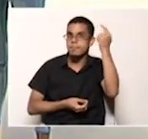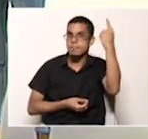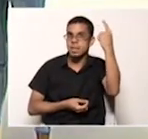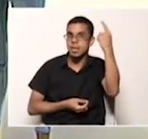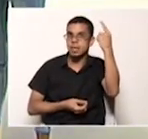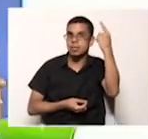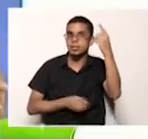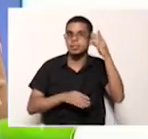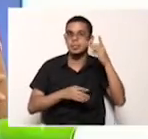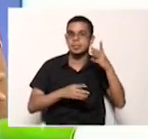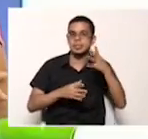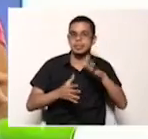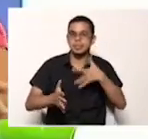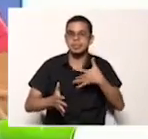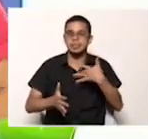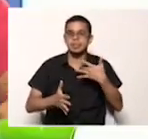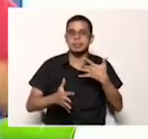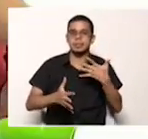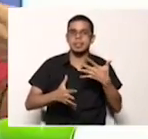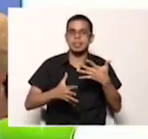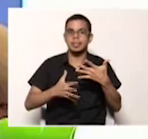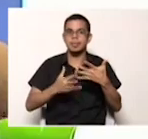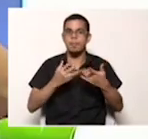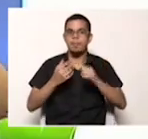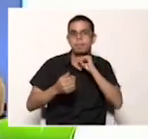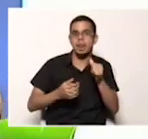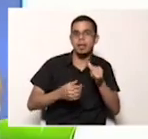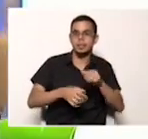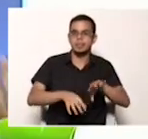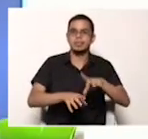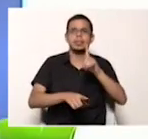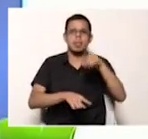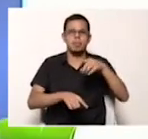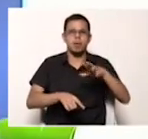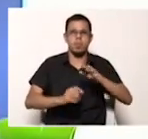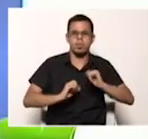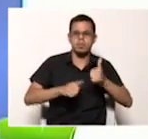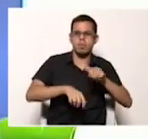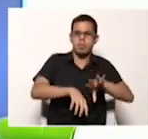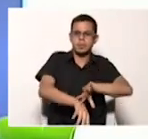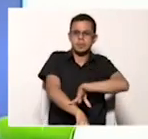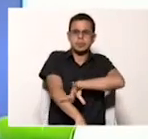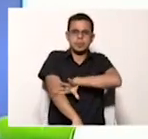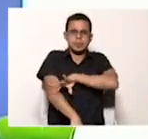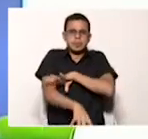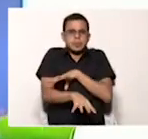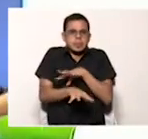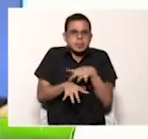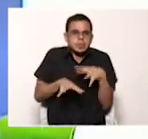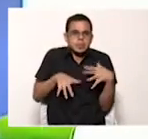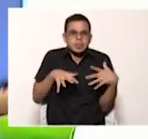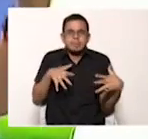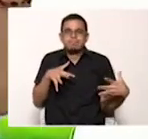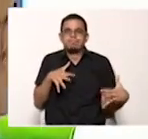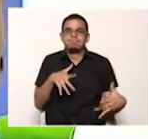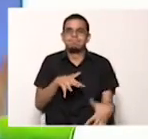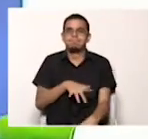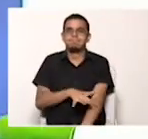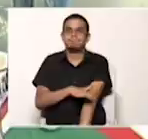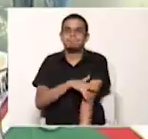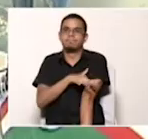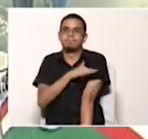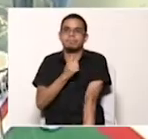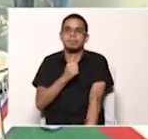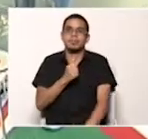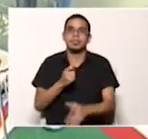piel sentimos esos escalofríos porque él está buscando termorregularse. Bien, entonces hablamos de